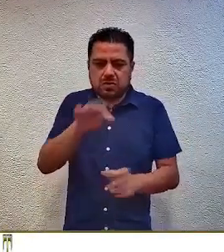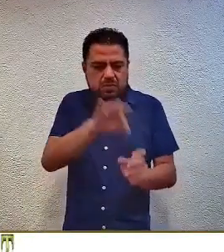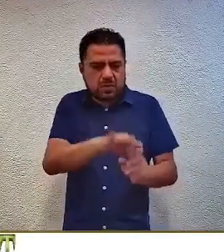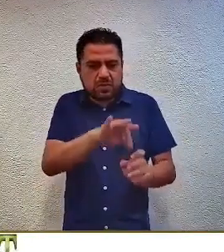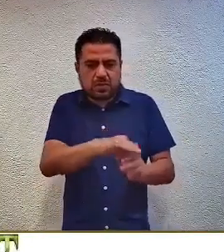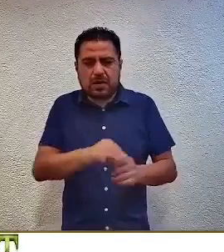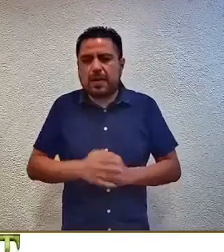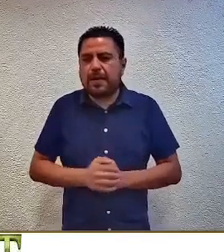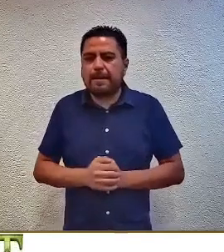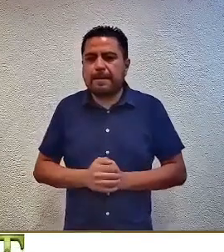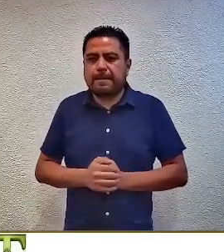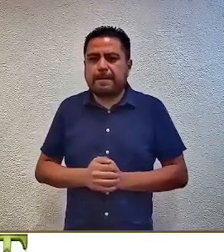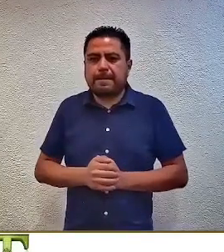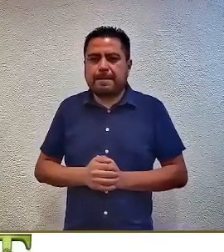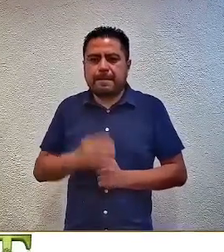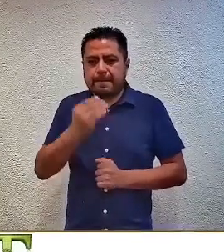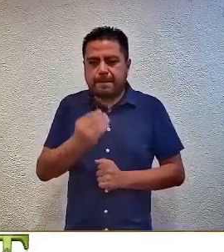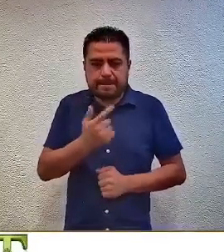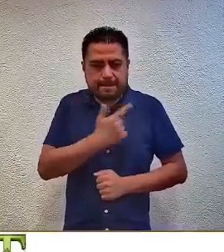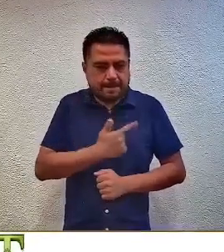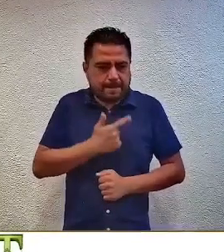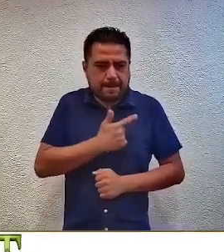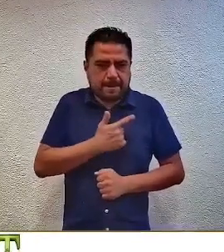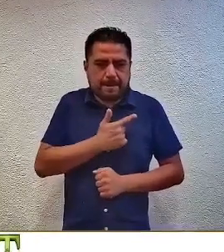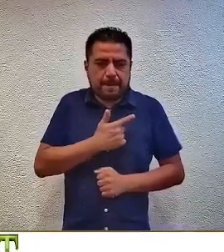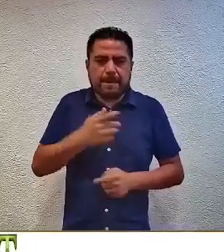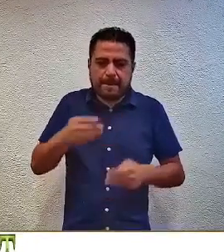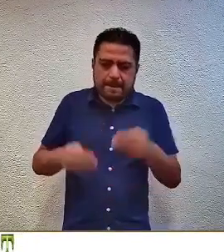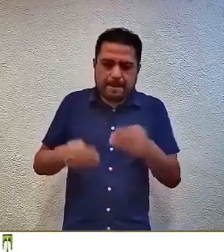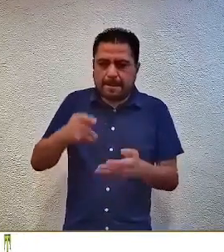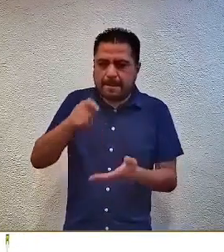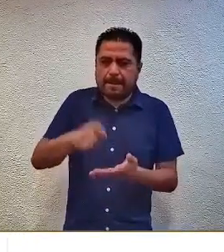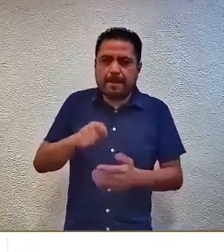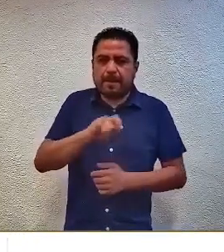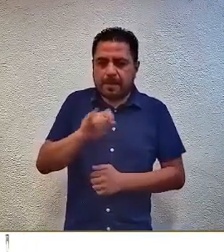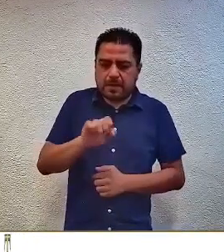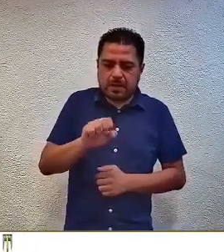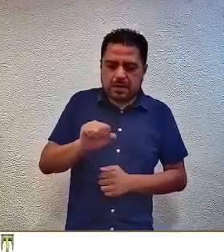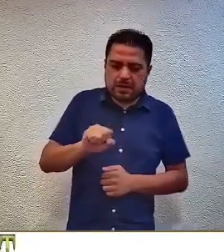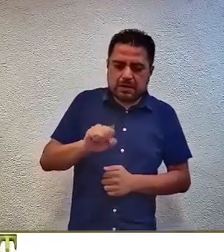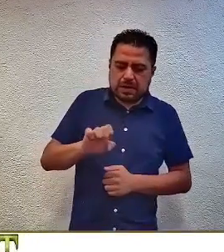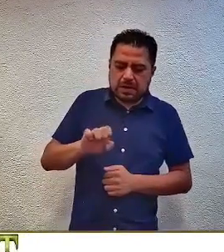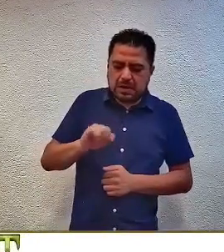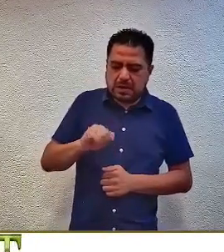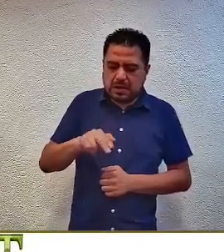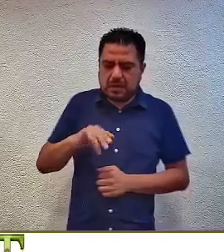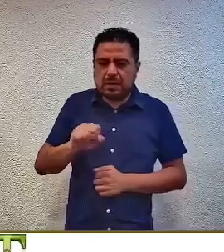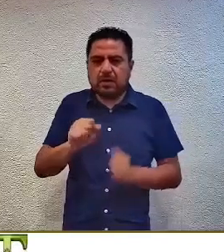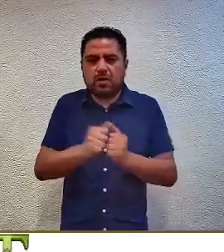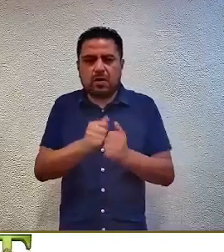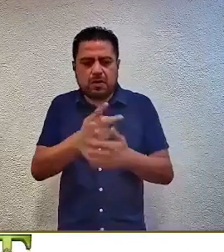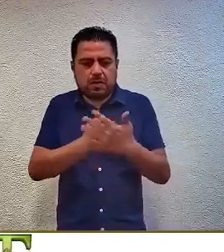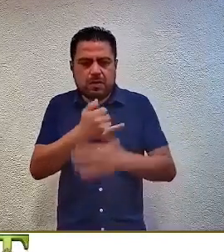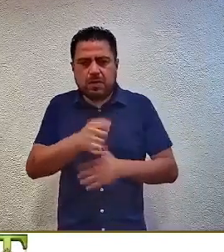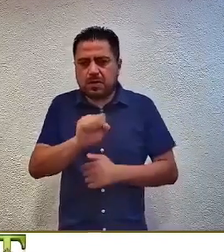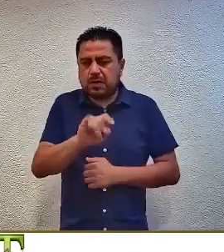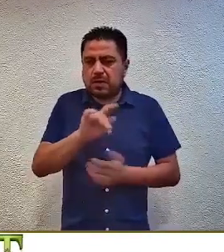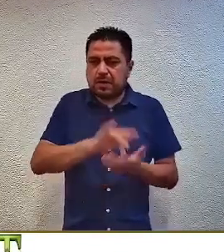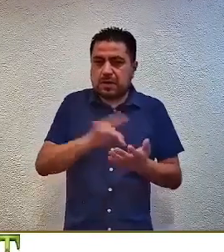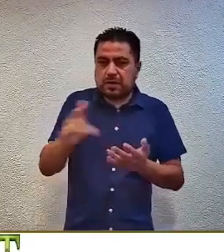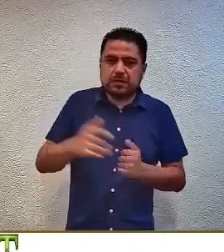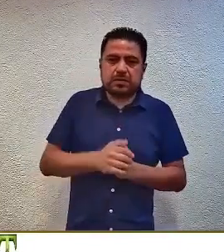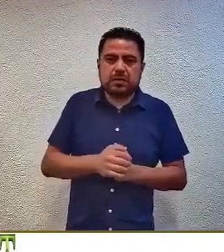votación. Con su autorización, magistrada presidenta, magistrado José Inés Betancur Salgado. Con el proyecto. Gracias,